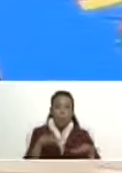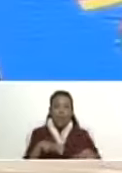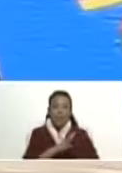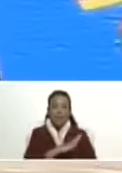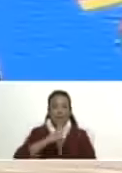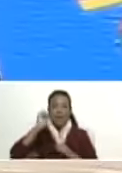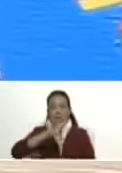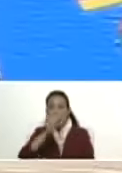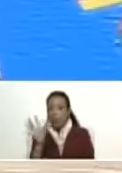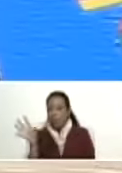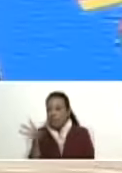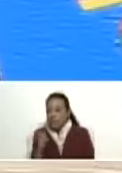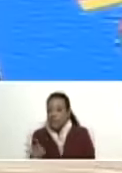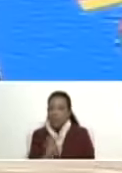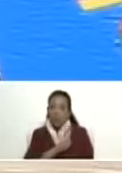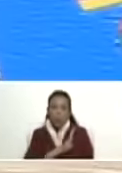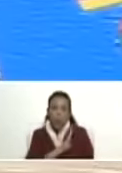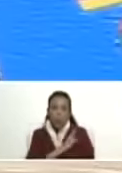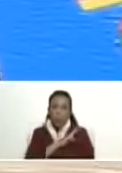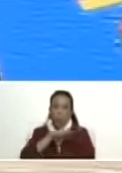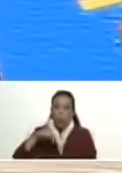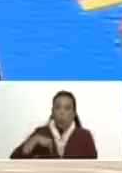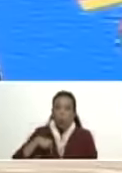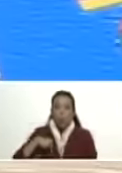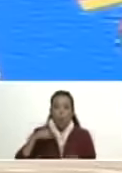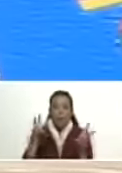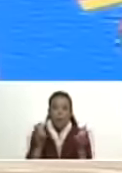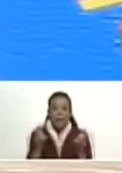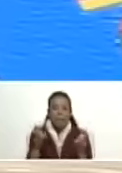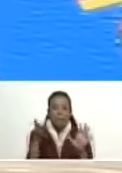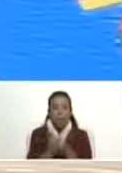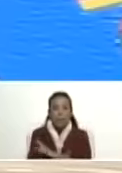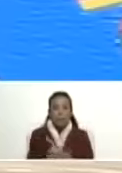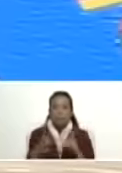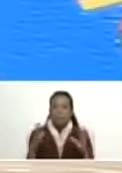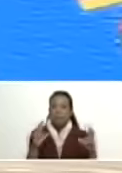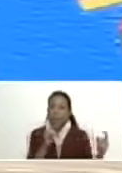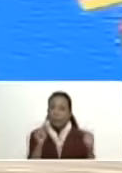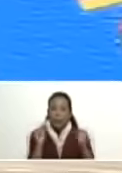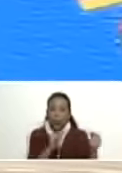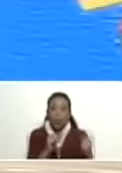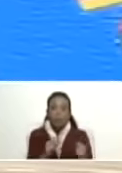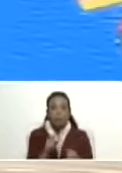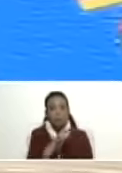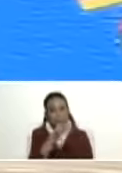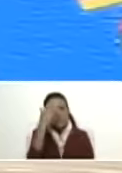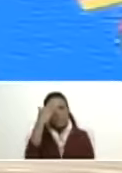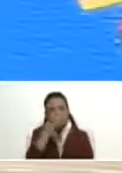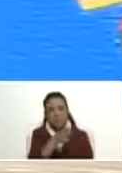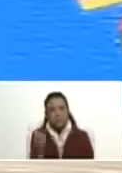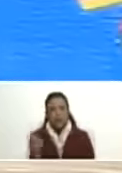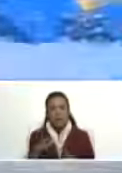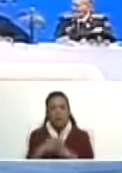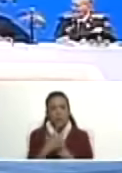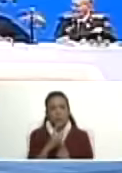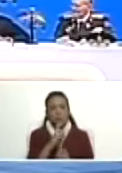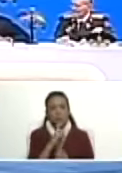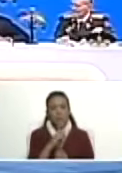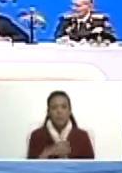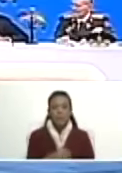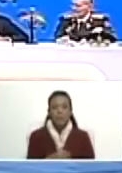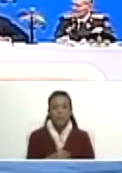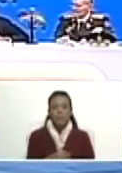nuestro. Y allí hubo una gran polémica. Ustedes lo saben, expertos. Ustedes lo saben.